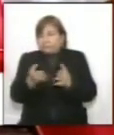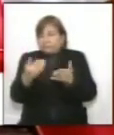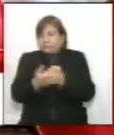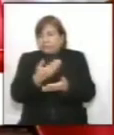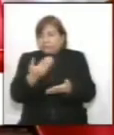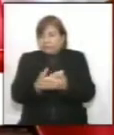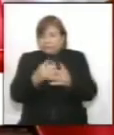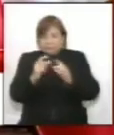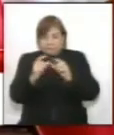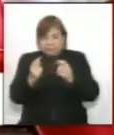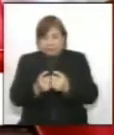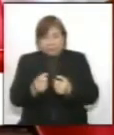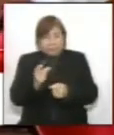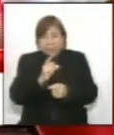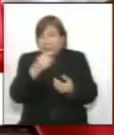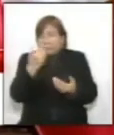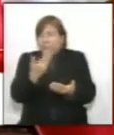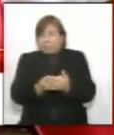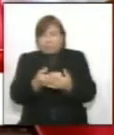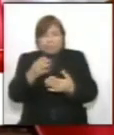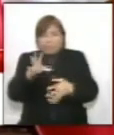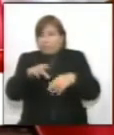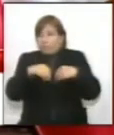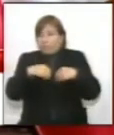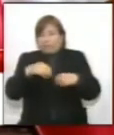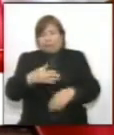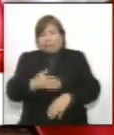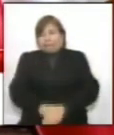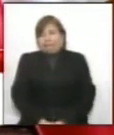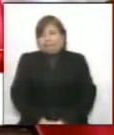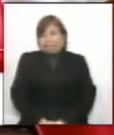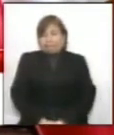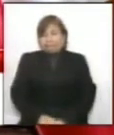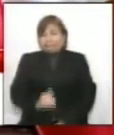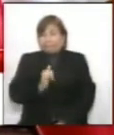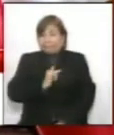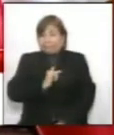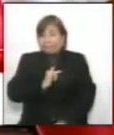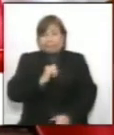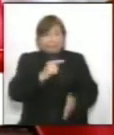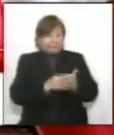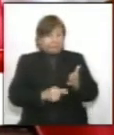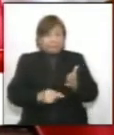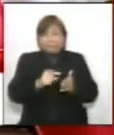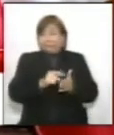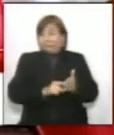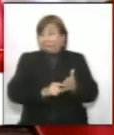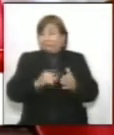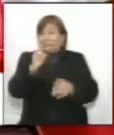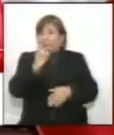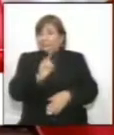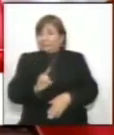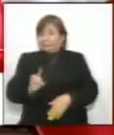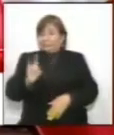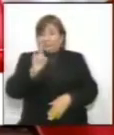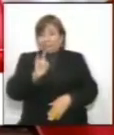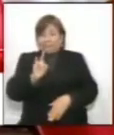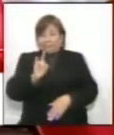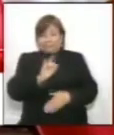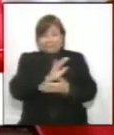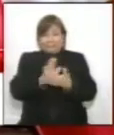bancadas, que no ha llegado a convencer. Lo que yo he criticado es que se está utilizando